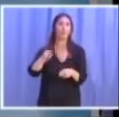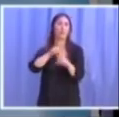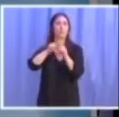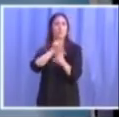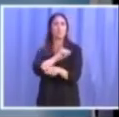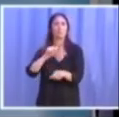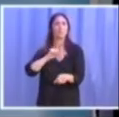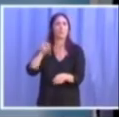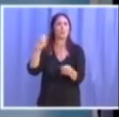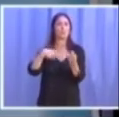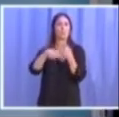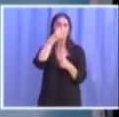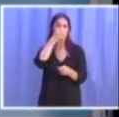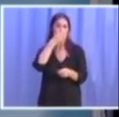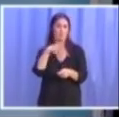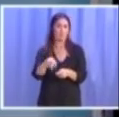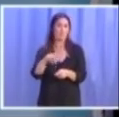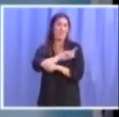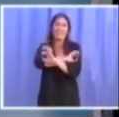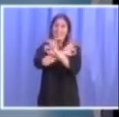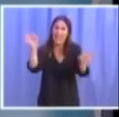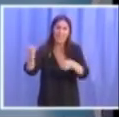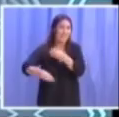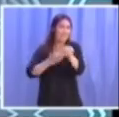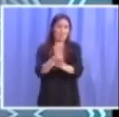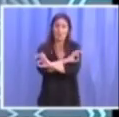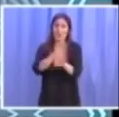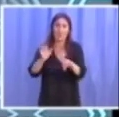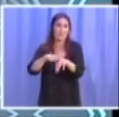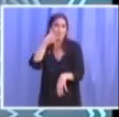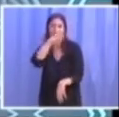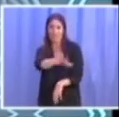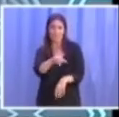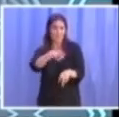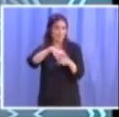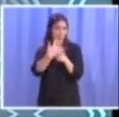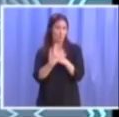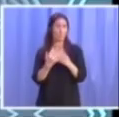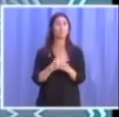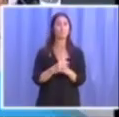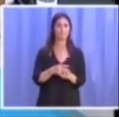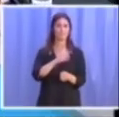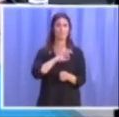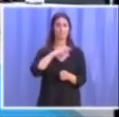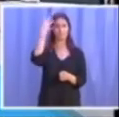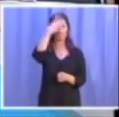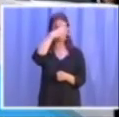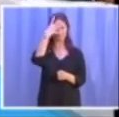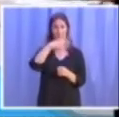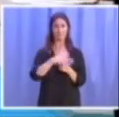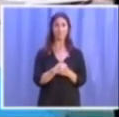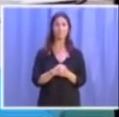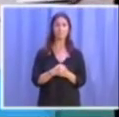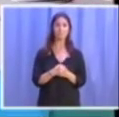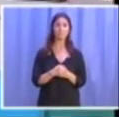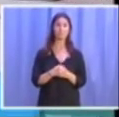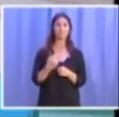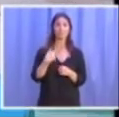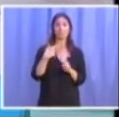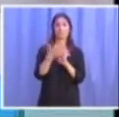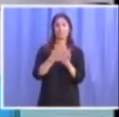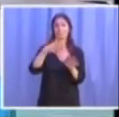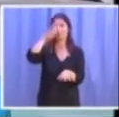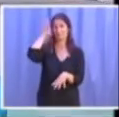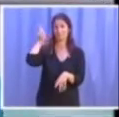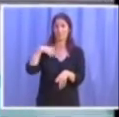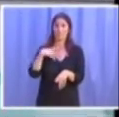también lo vendió el PSOE barato, señora barato. Gutiérrez, su tiempo y nadie ha hecho nada por denunciar eso. Muchas gracias. Señor Salvador, comienza su turno. Decirle solamente al señor Cambril,